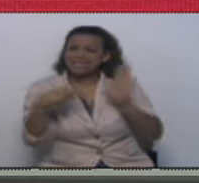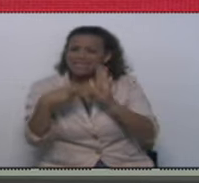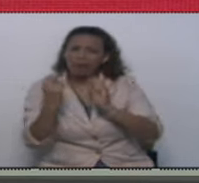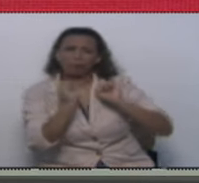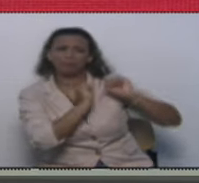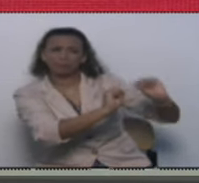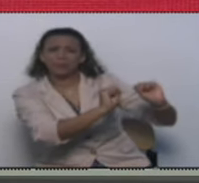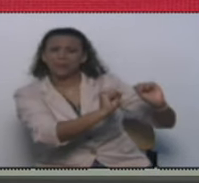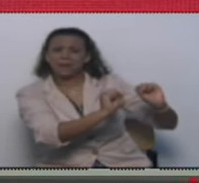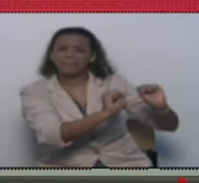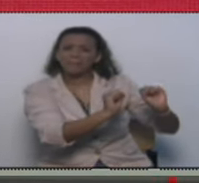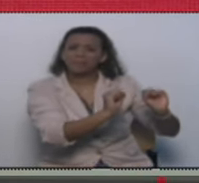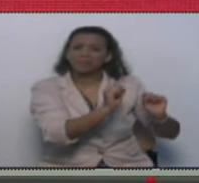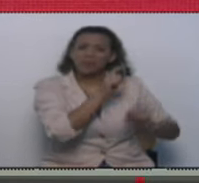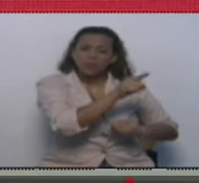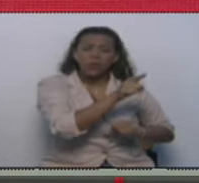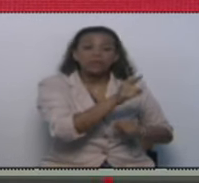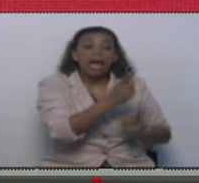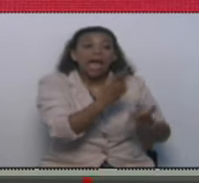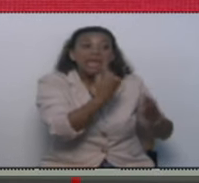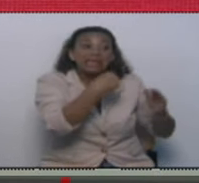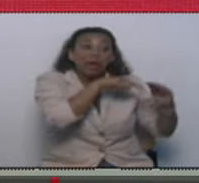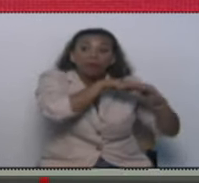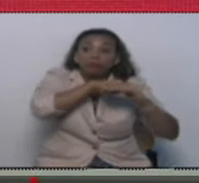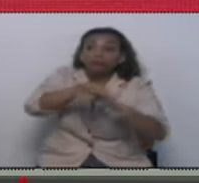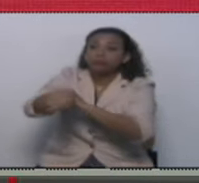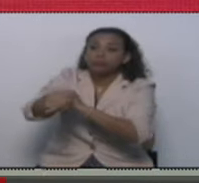sus intentos de